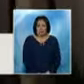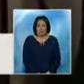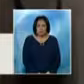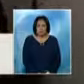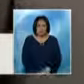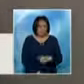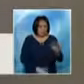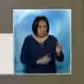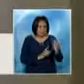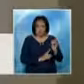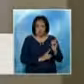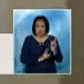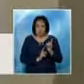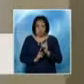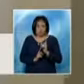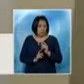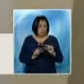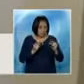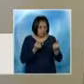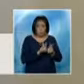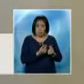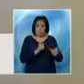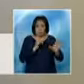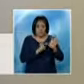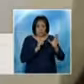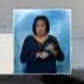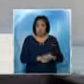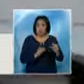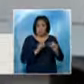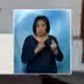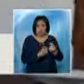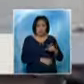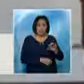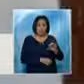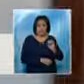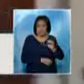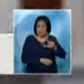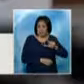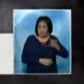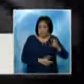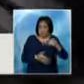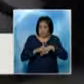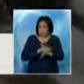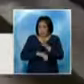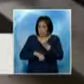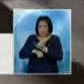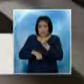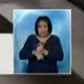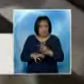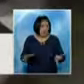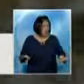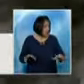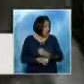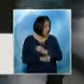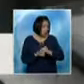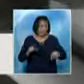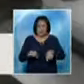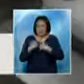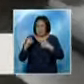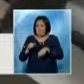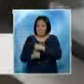Con fusiles en mano, miembros del grupo terrorista Estado Islámico ingresaron al templo dispuestos a acabar con toda